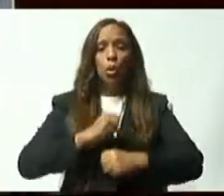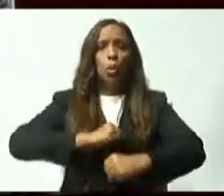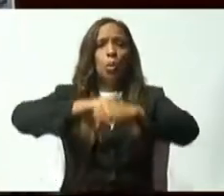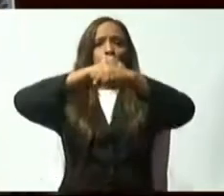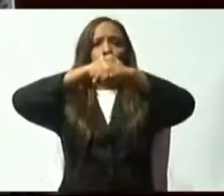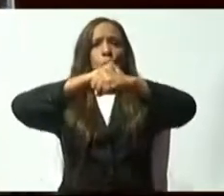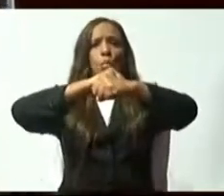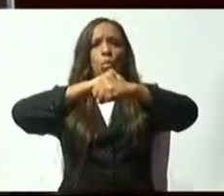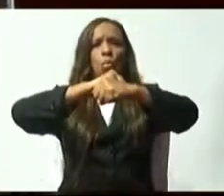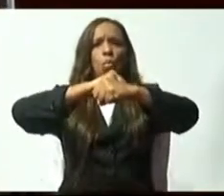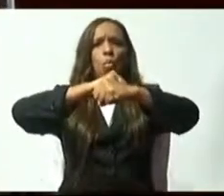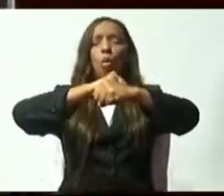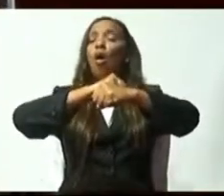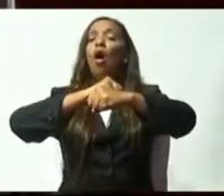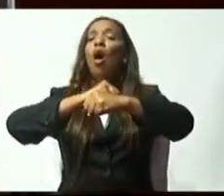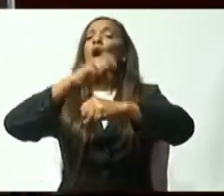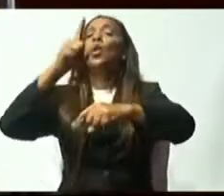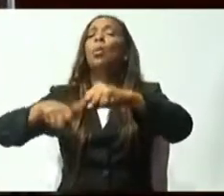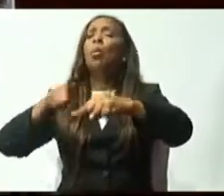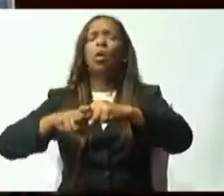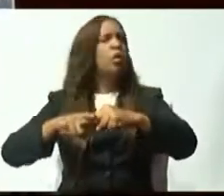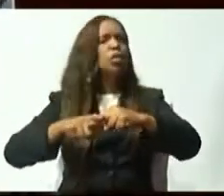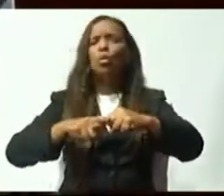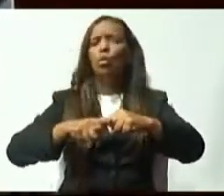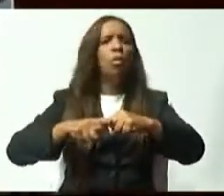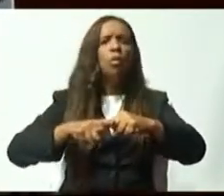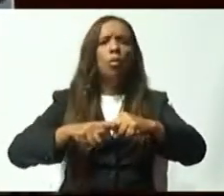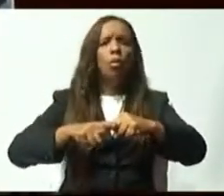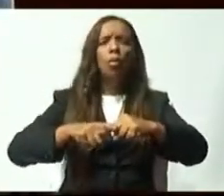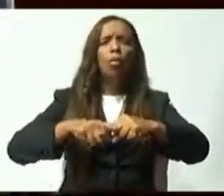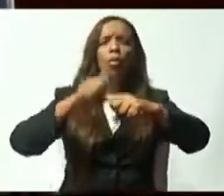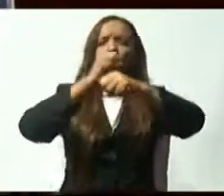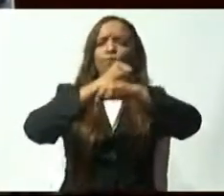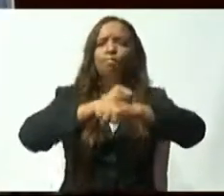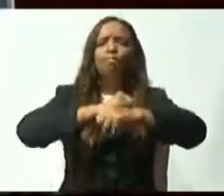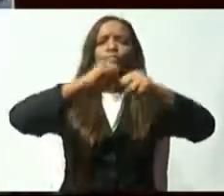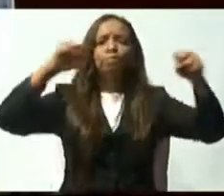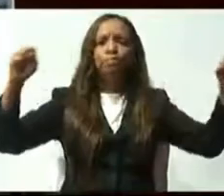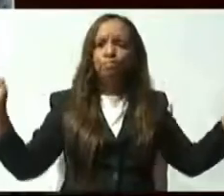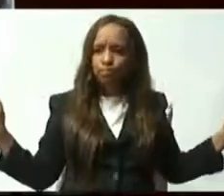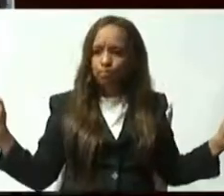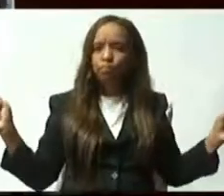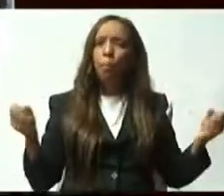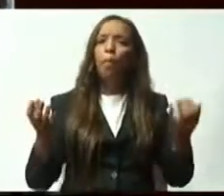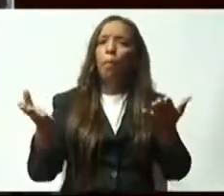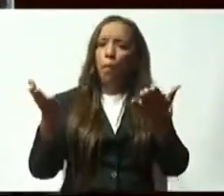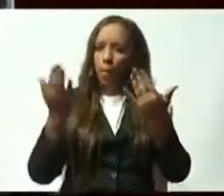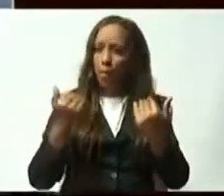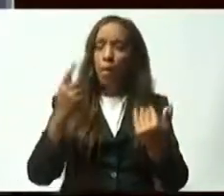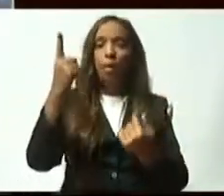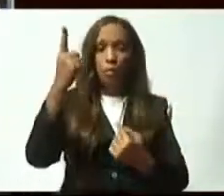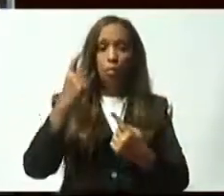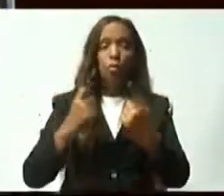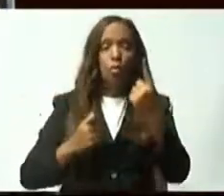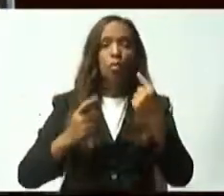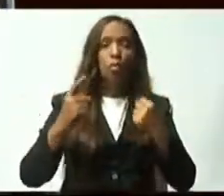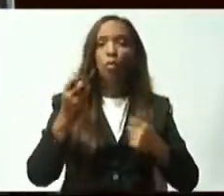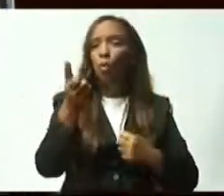al caso nuestro. Lo dijimos y lo reitero. Ahora bien,